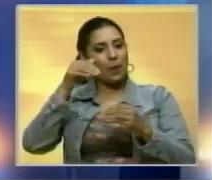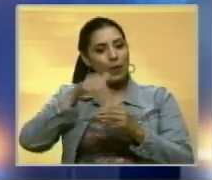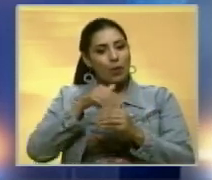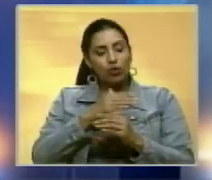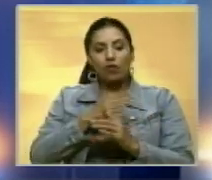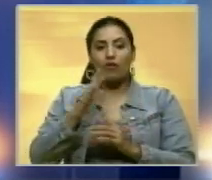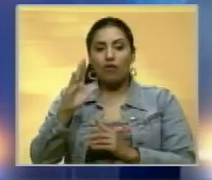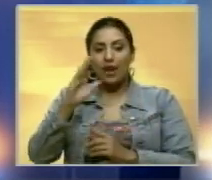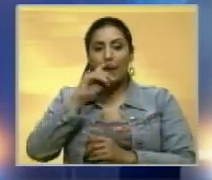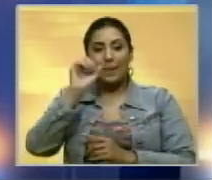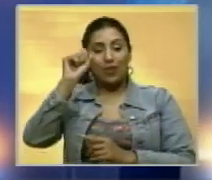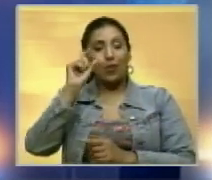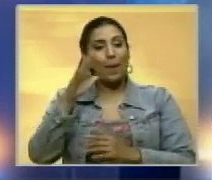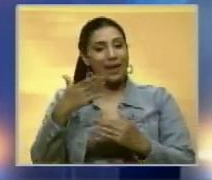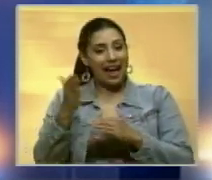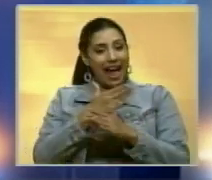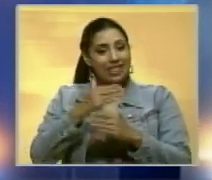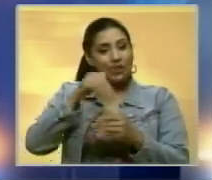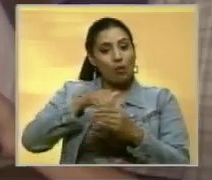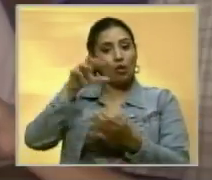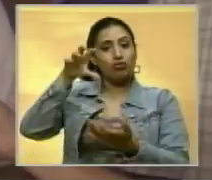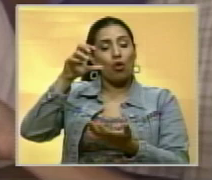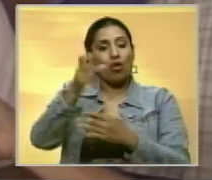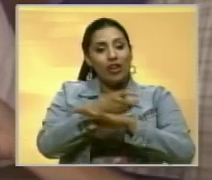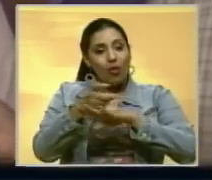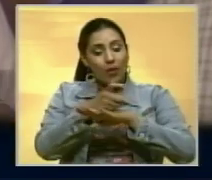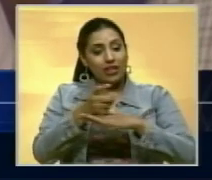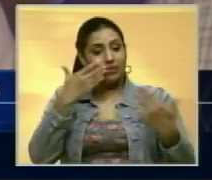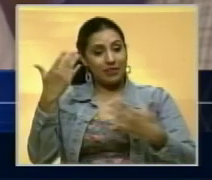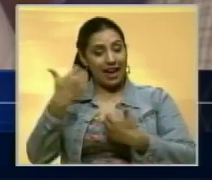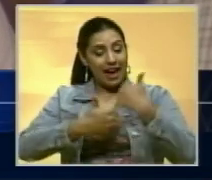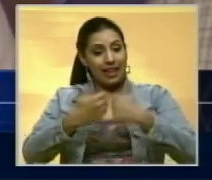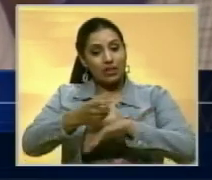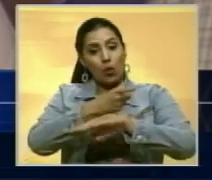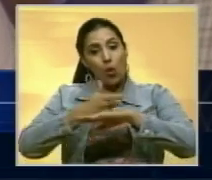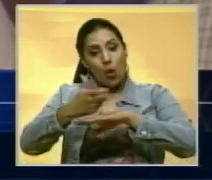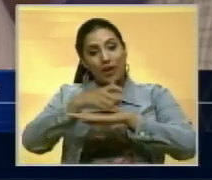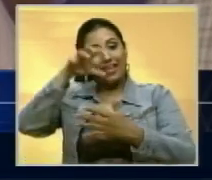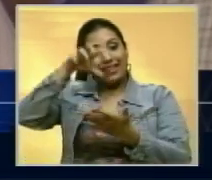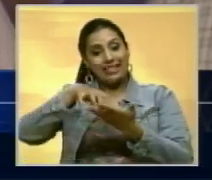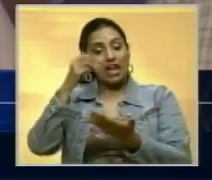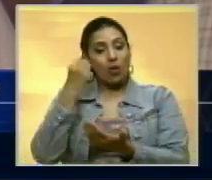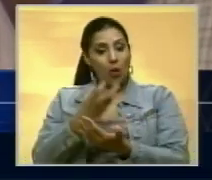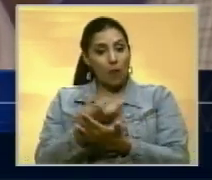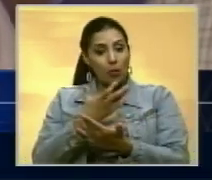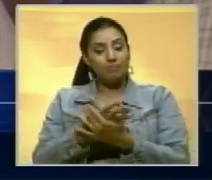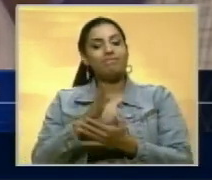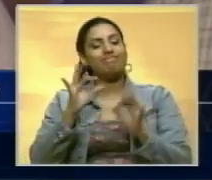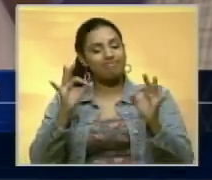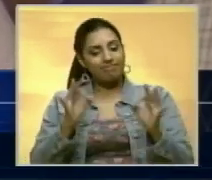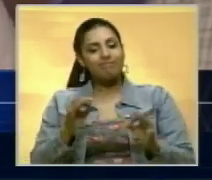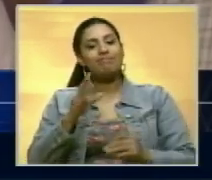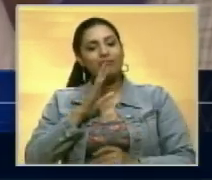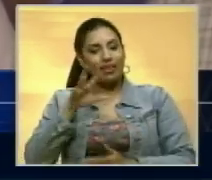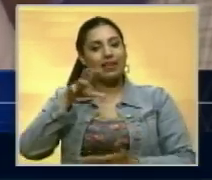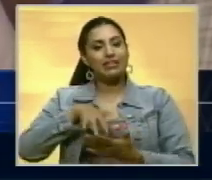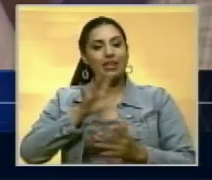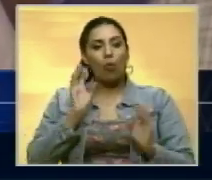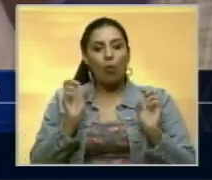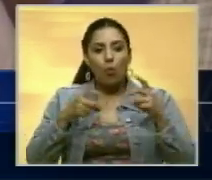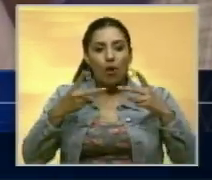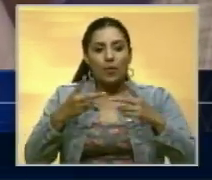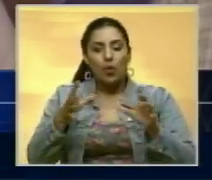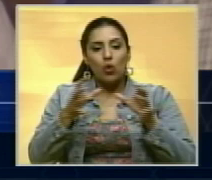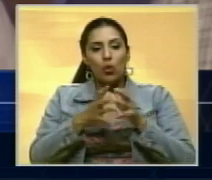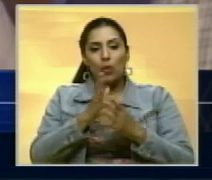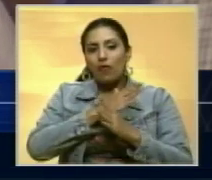referéndum revocatorio antes de las elecciones regionales. Luis Eduardo Martínez, candidato a la gobernación por el estado Monagas, precisó que en la entidad se instaló el